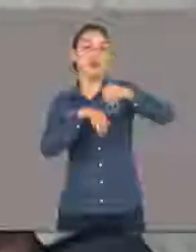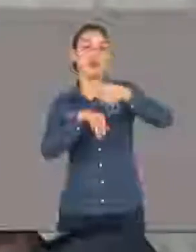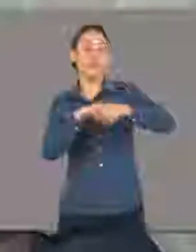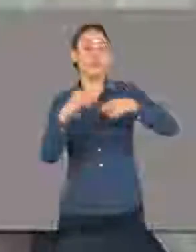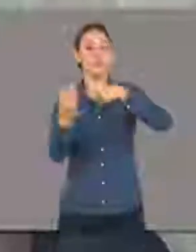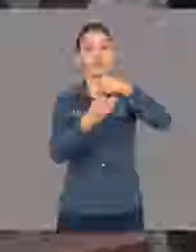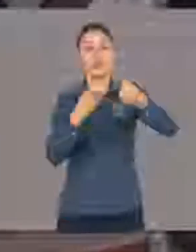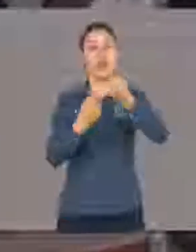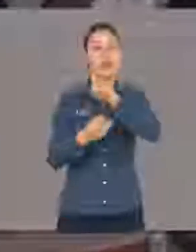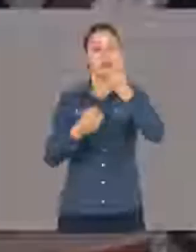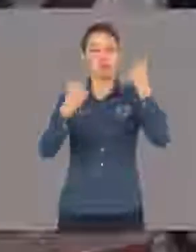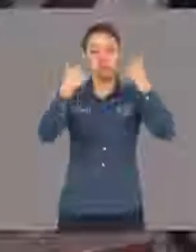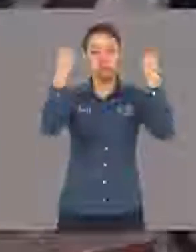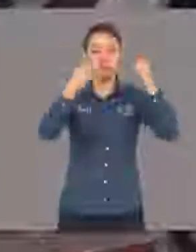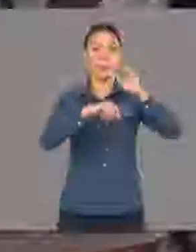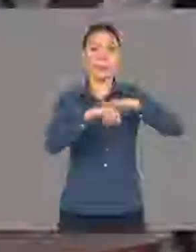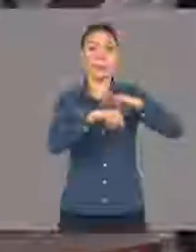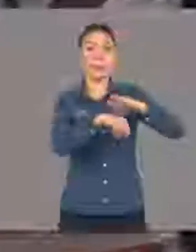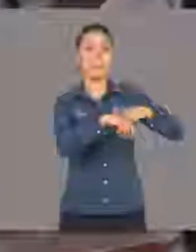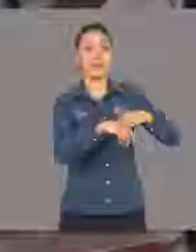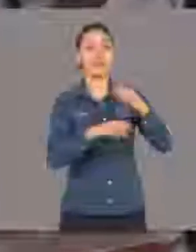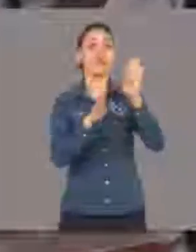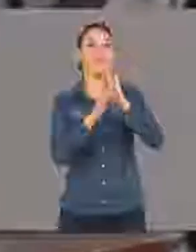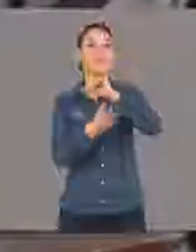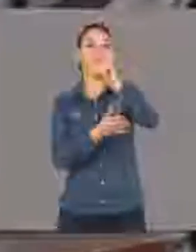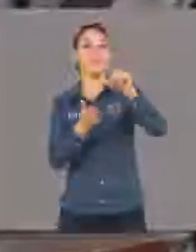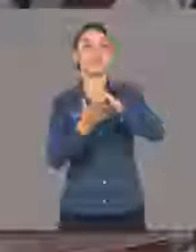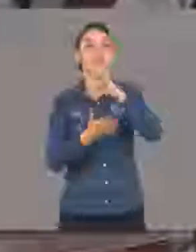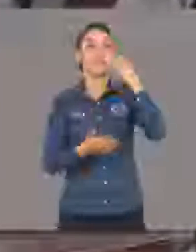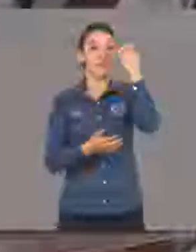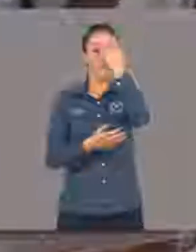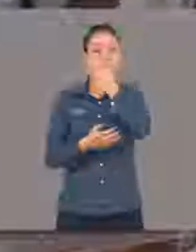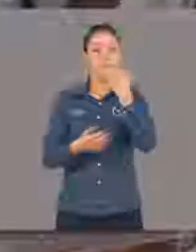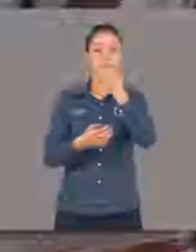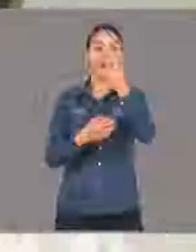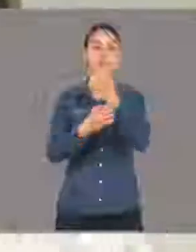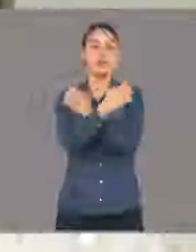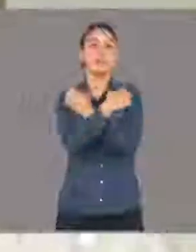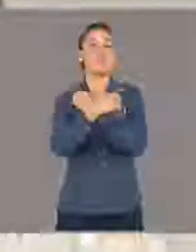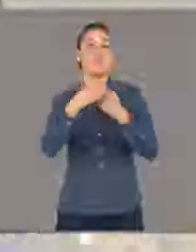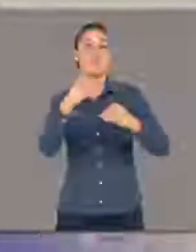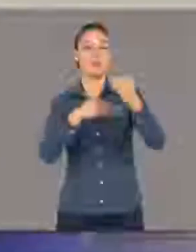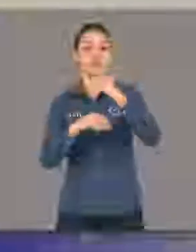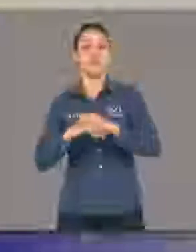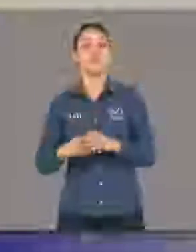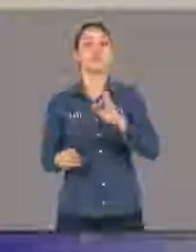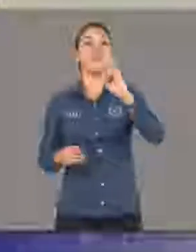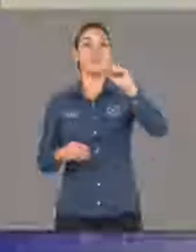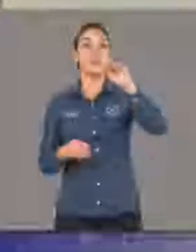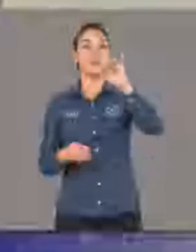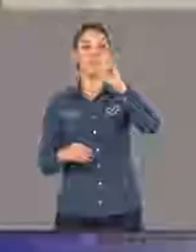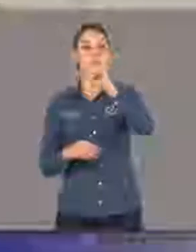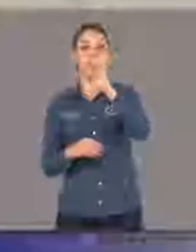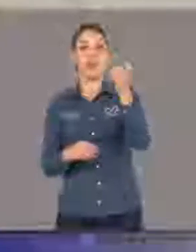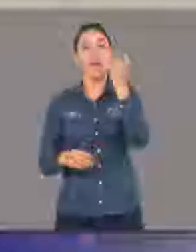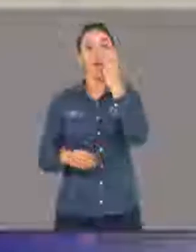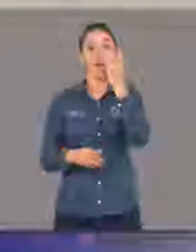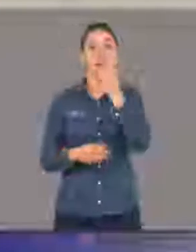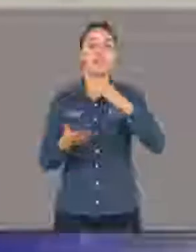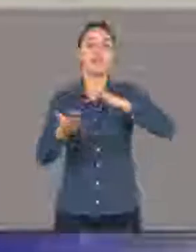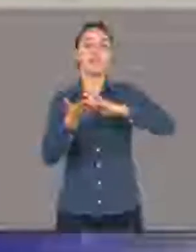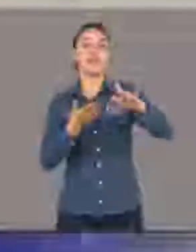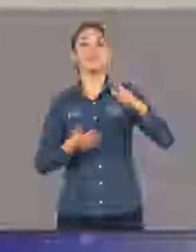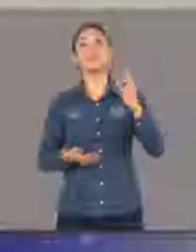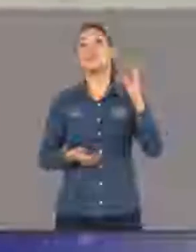reconocimientos egresados en el examen del Centro Nacional de Evaluación para la Educación Superior La Facultad de Odontología con el apoyo de nuestro señor rector